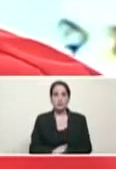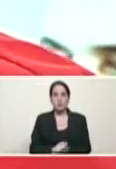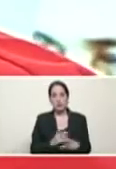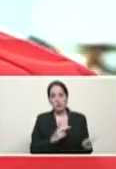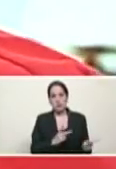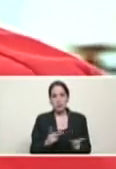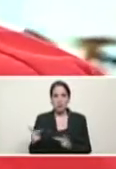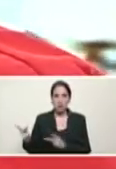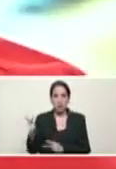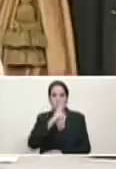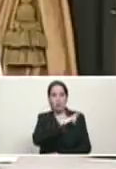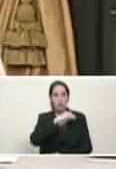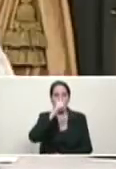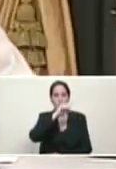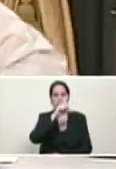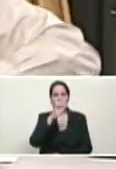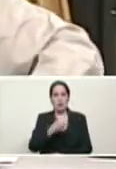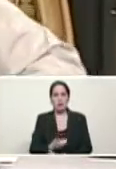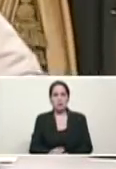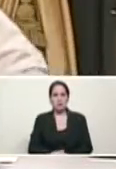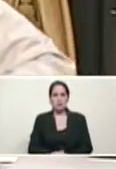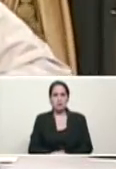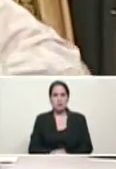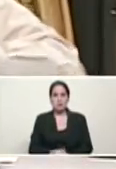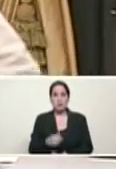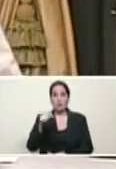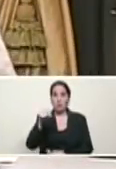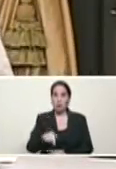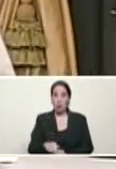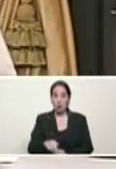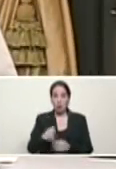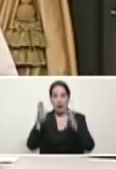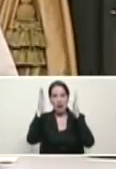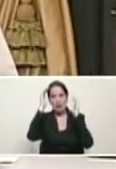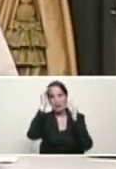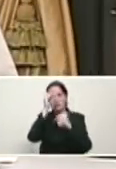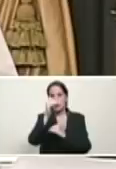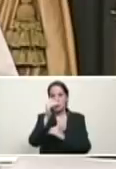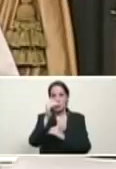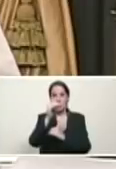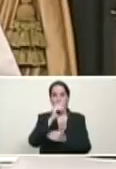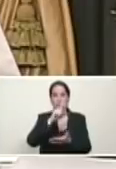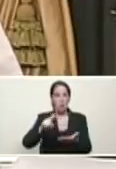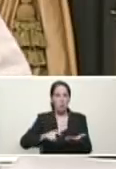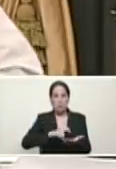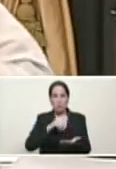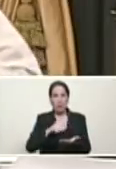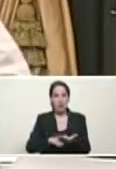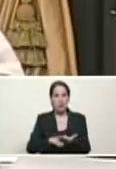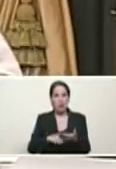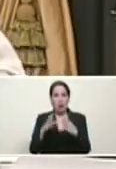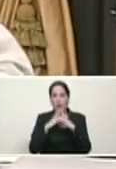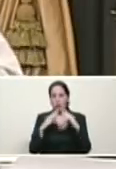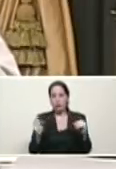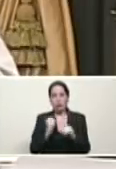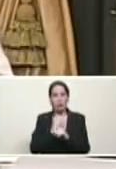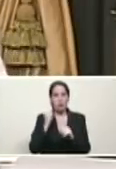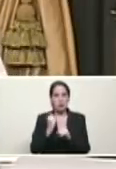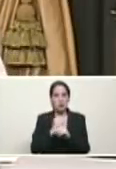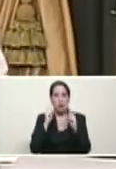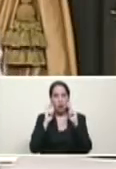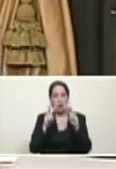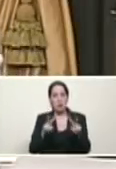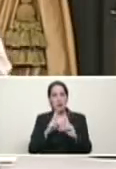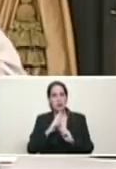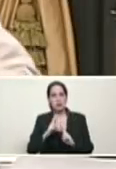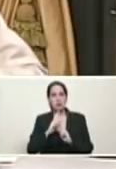Bienvenido, general. Estamos entonces hoy dedicados a todo el trabajo, a ver los